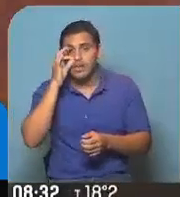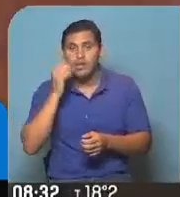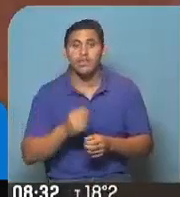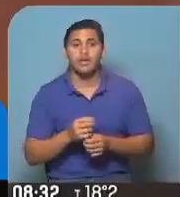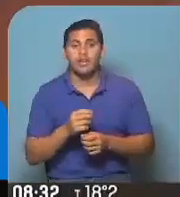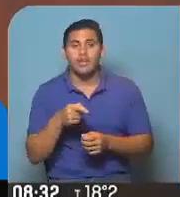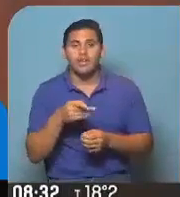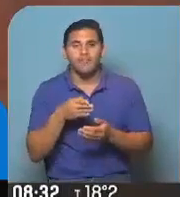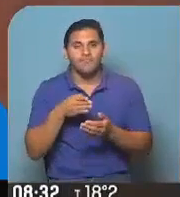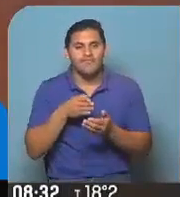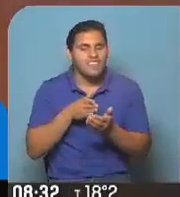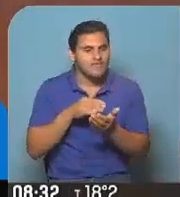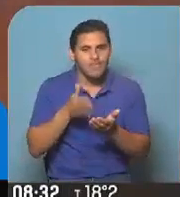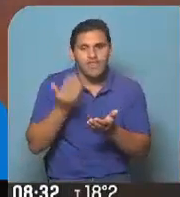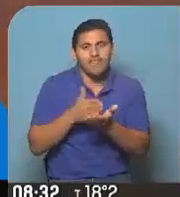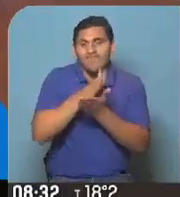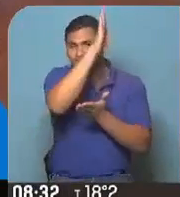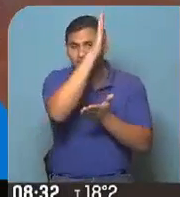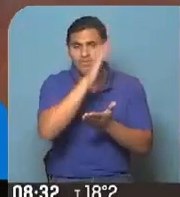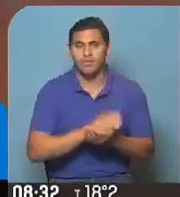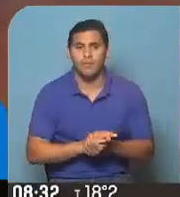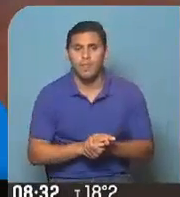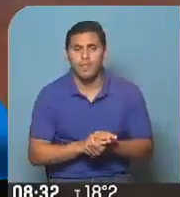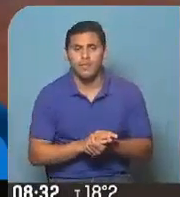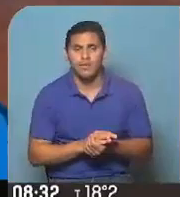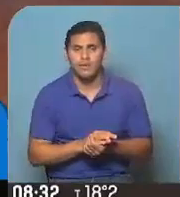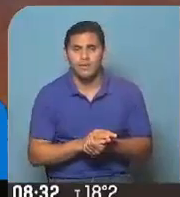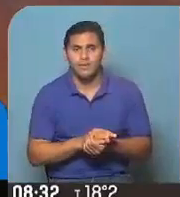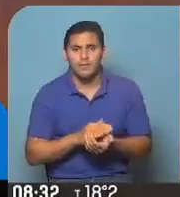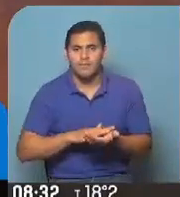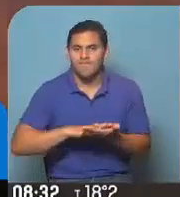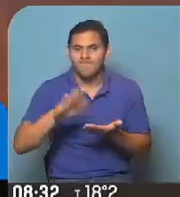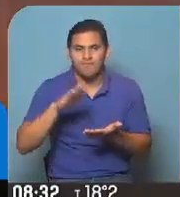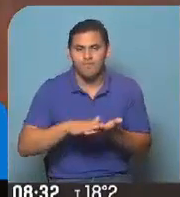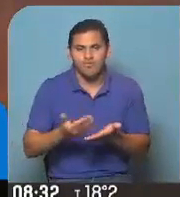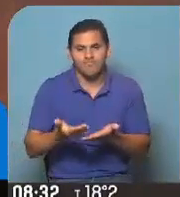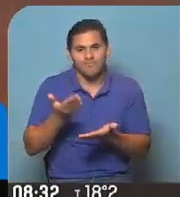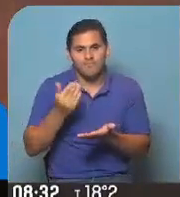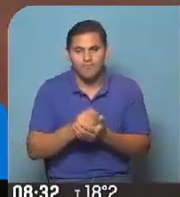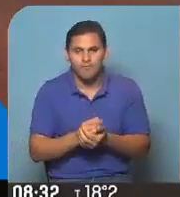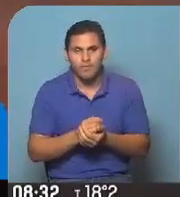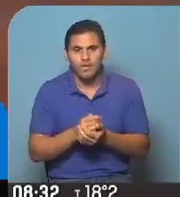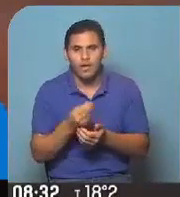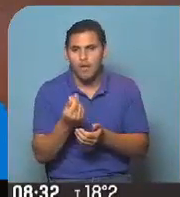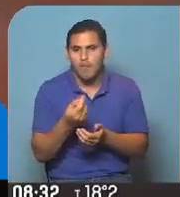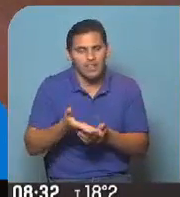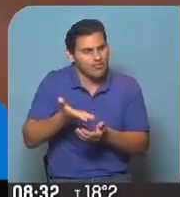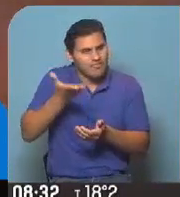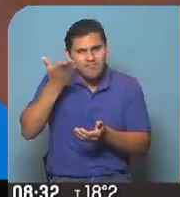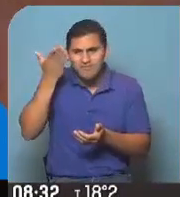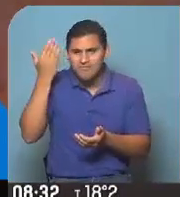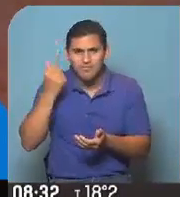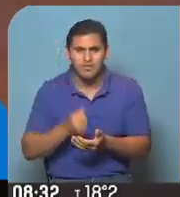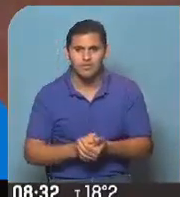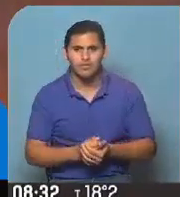disparó en algún momento intentó contener con lebac no pudo y se les disparó el tsunami de precio finalmente llega a la